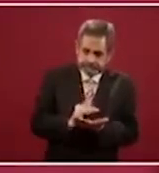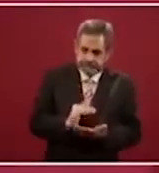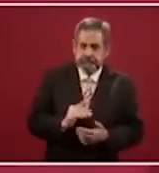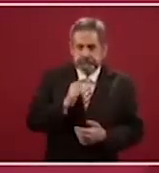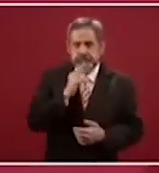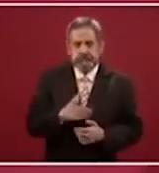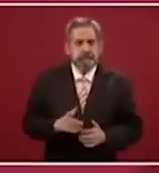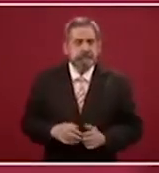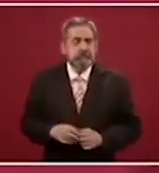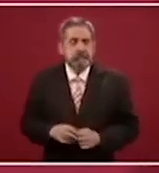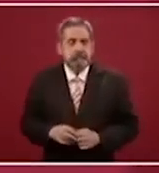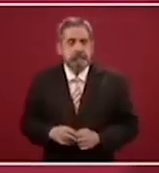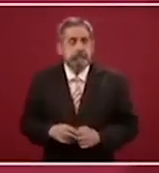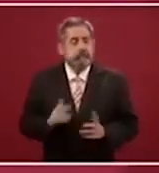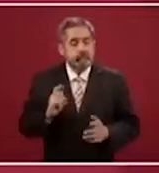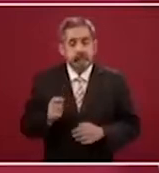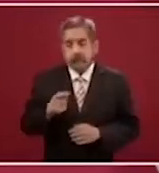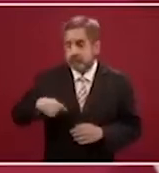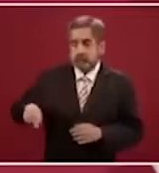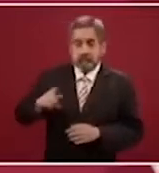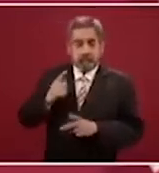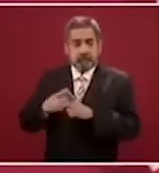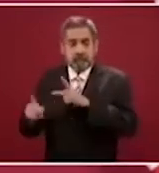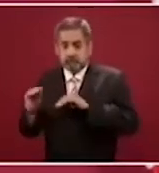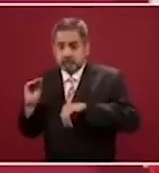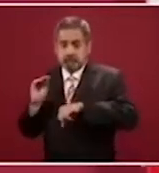desde que intervenimos,